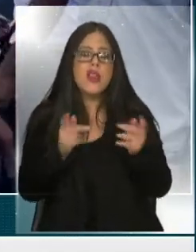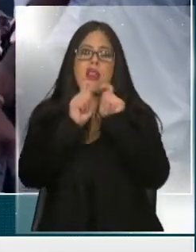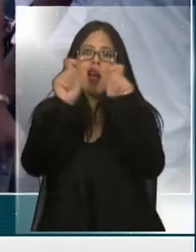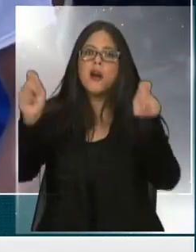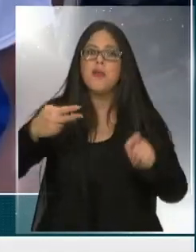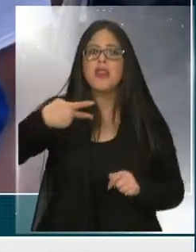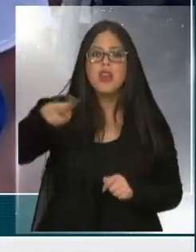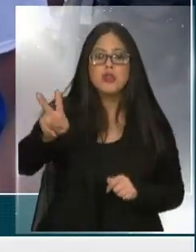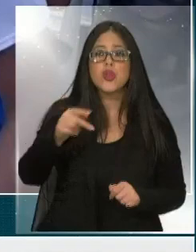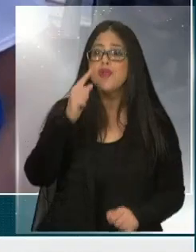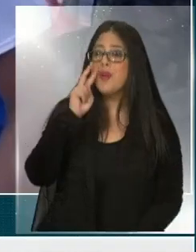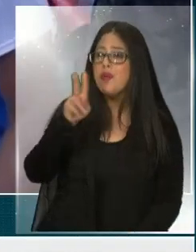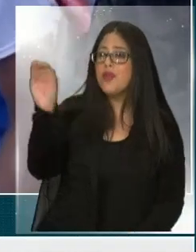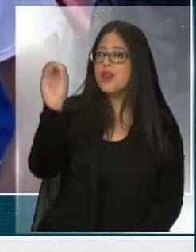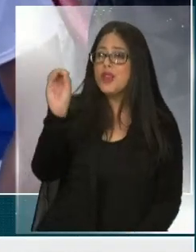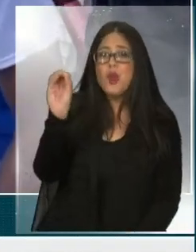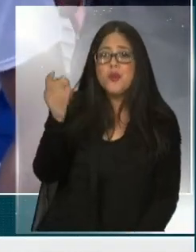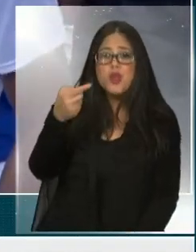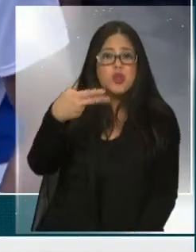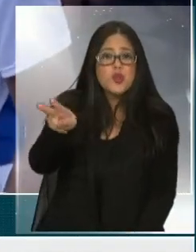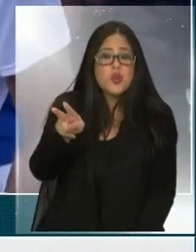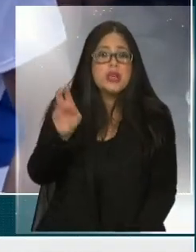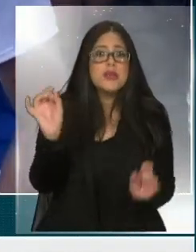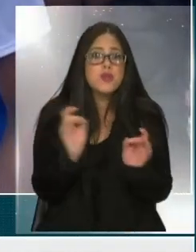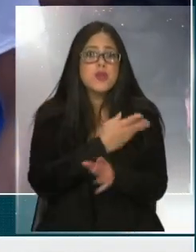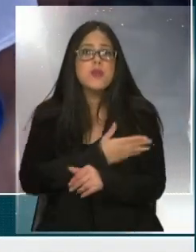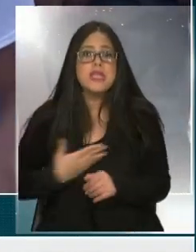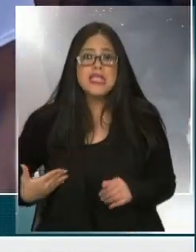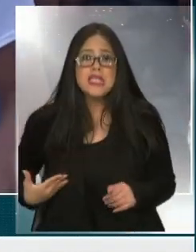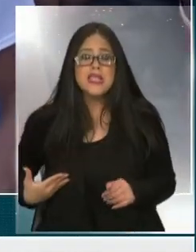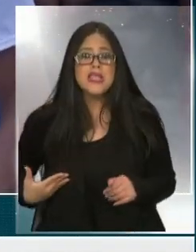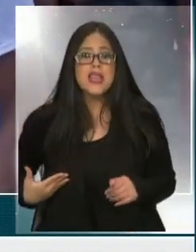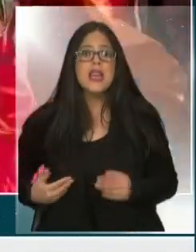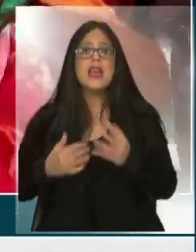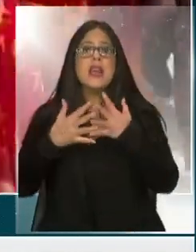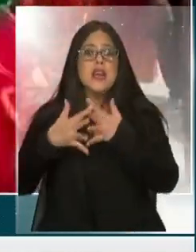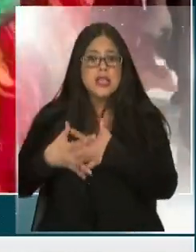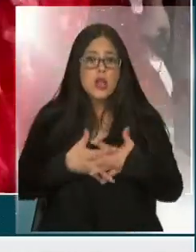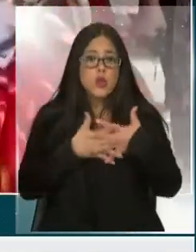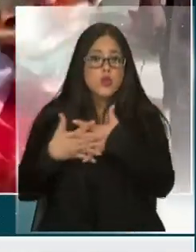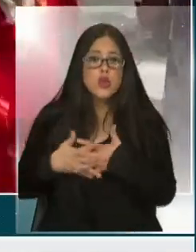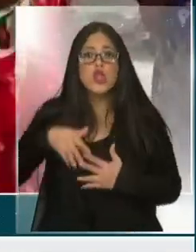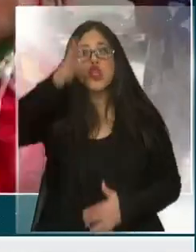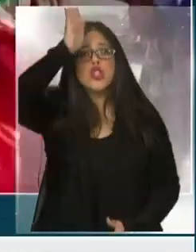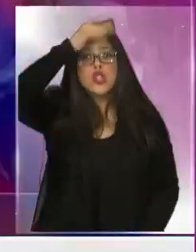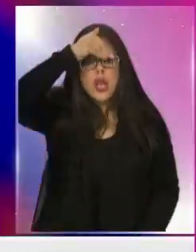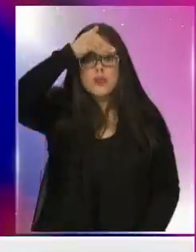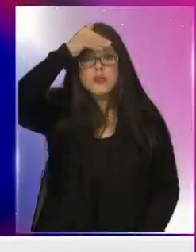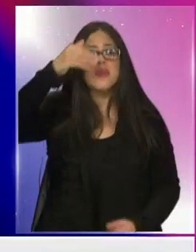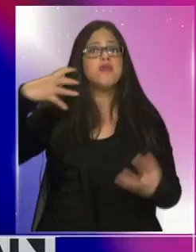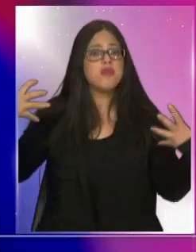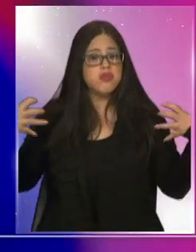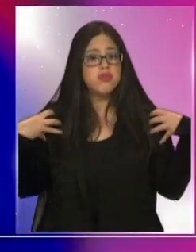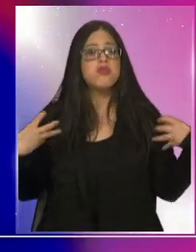escuchemos qué piensa él sobre si Donald Trump fue irresponsable o no por haberse contagiado.